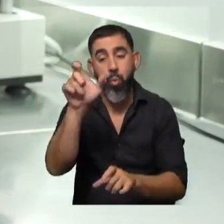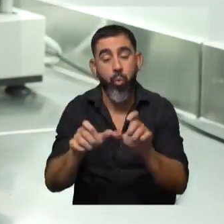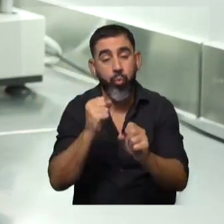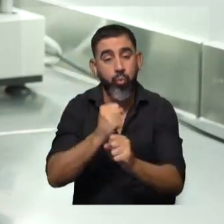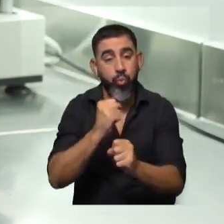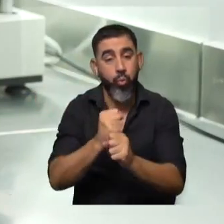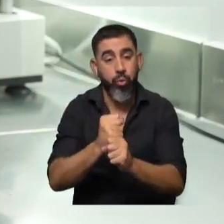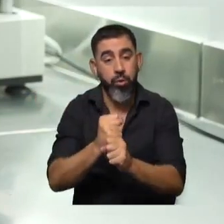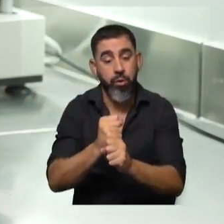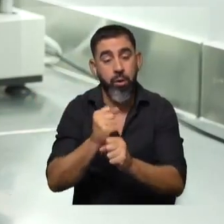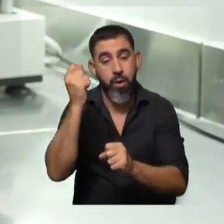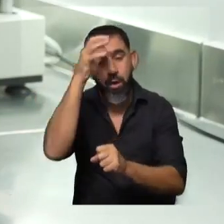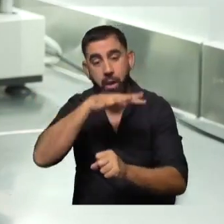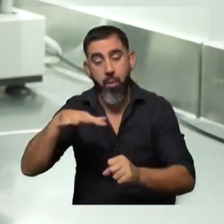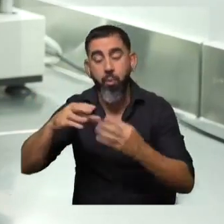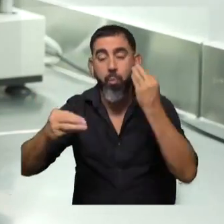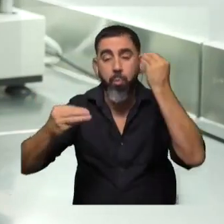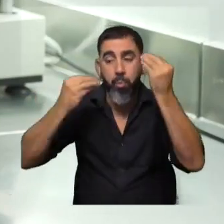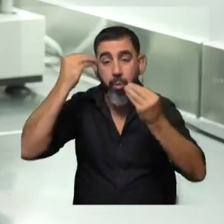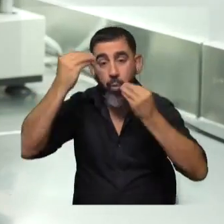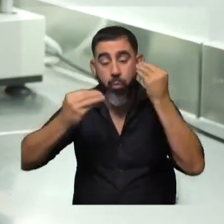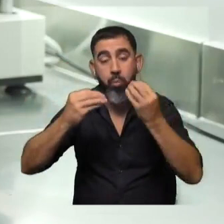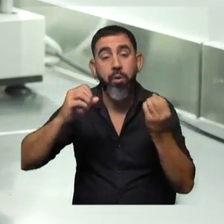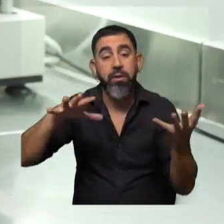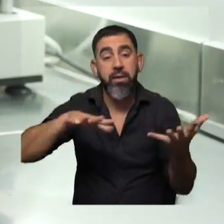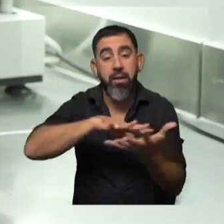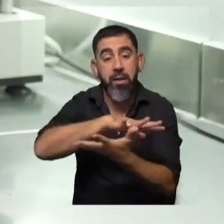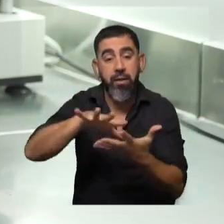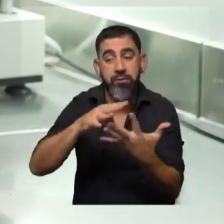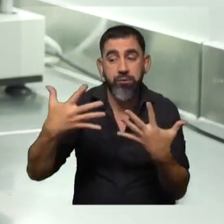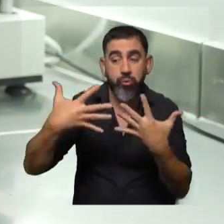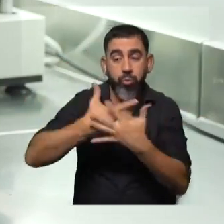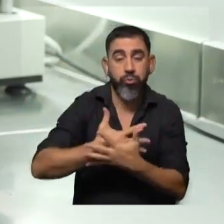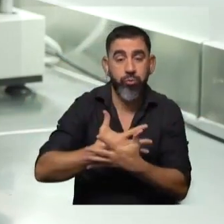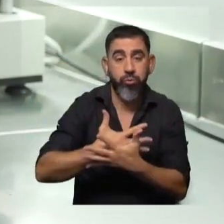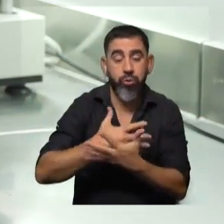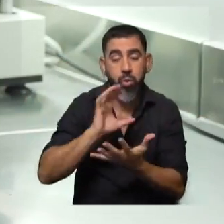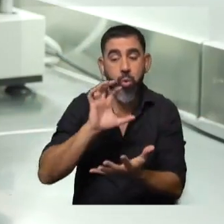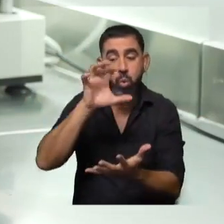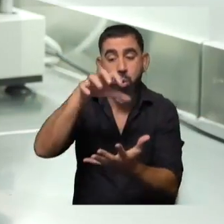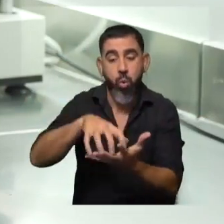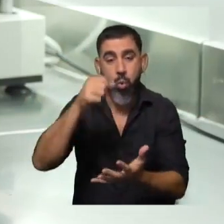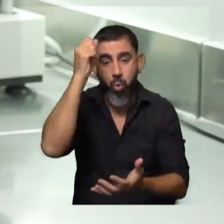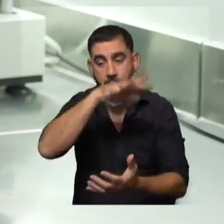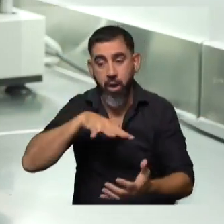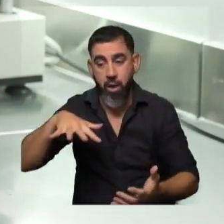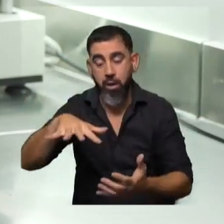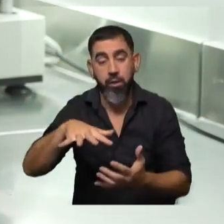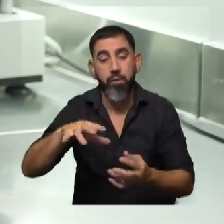rurales que estaban muy preocupados con la situación que están viviendo en sus establecimientos con el tema